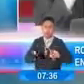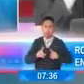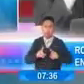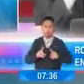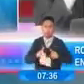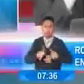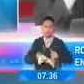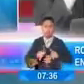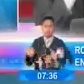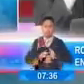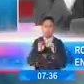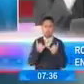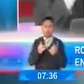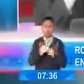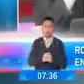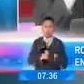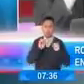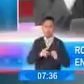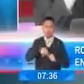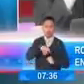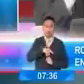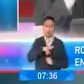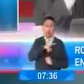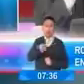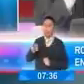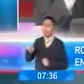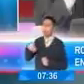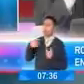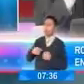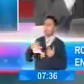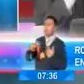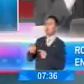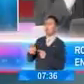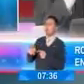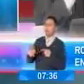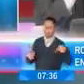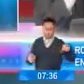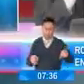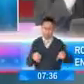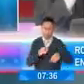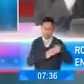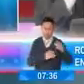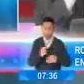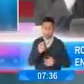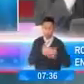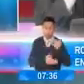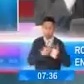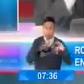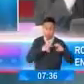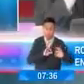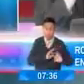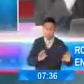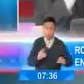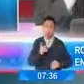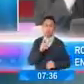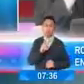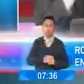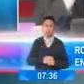muy importante no dejarnos llevar a esa lógica en donde se minimiza la gravedad de los casos que la justicia hoy tiene que